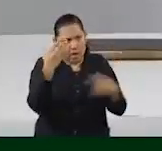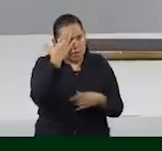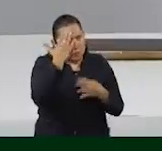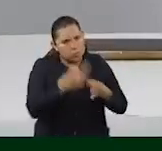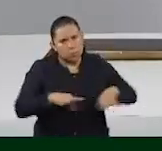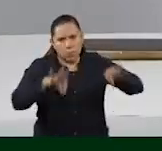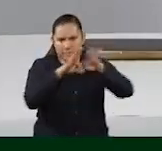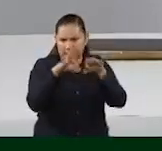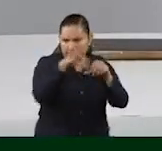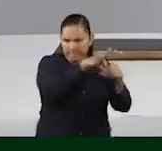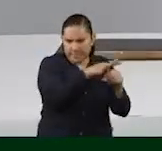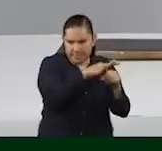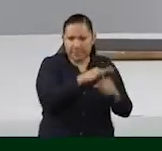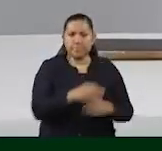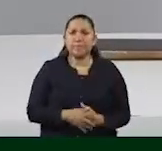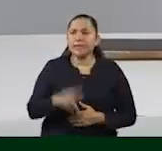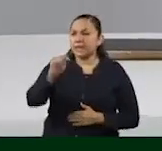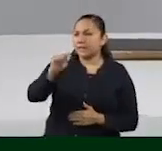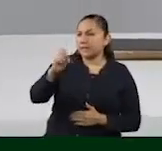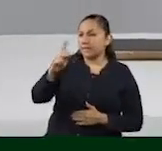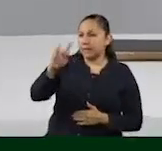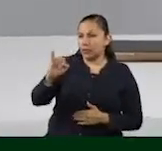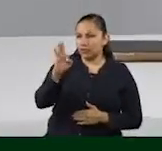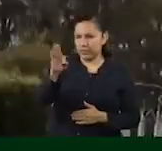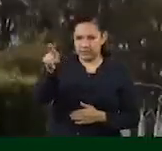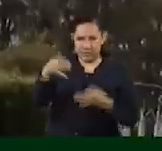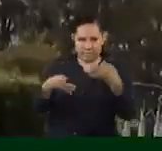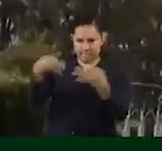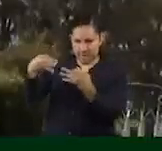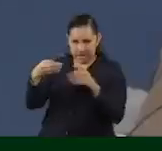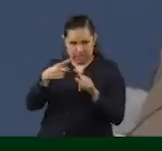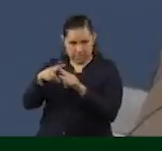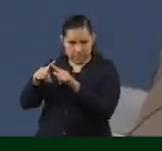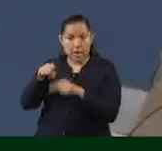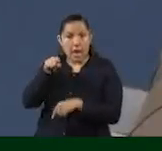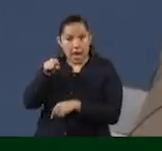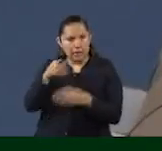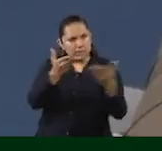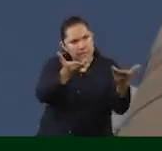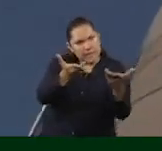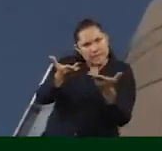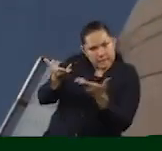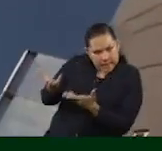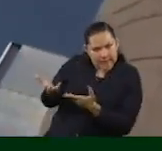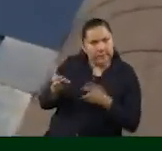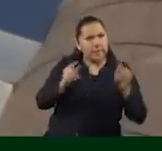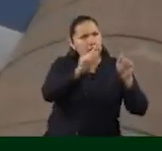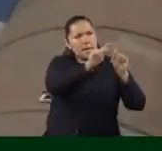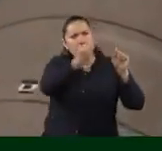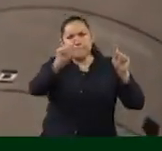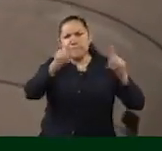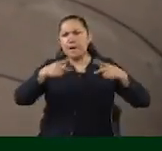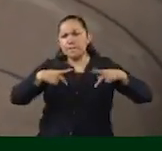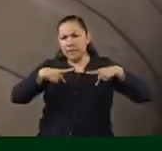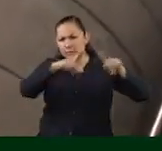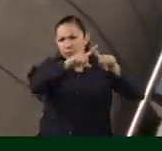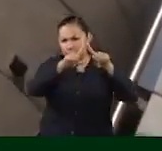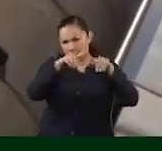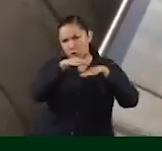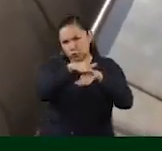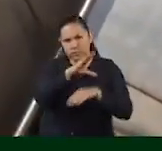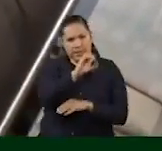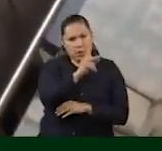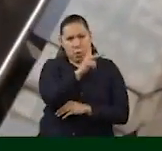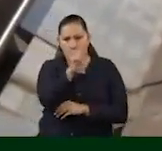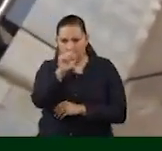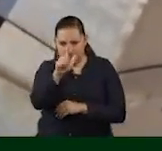Magistrados del Tribunal Electoral del Poder Judicial de la Federación recibieron a la misión de observadores de la Conferencia Permanente de Partidos Políticos de América